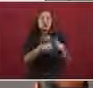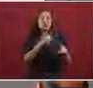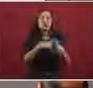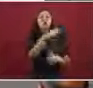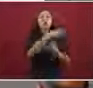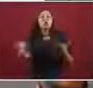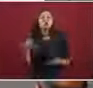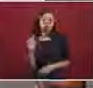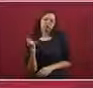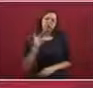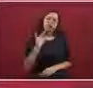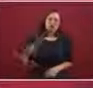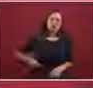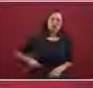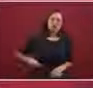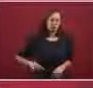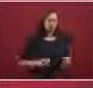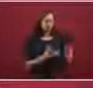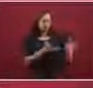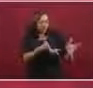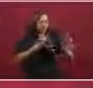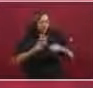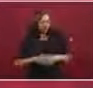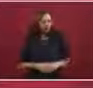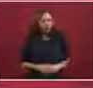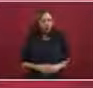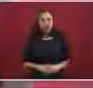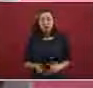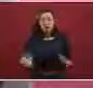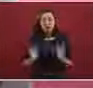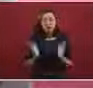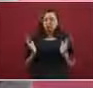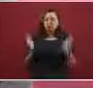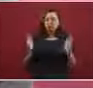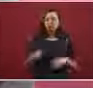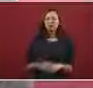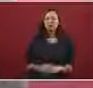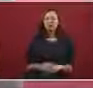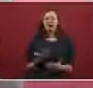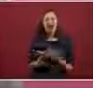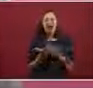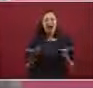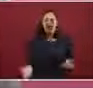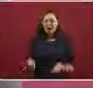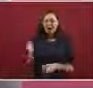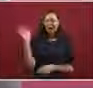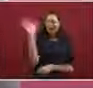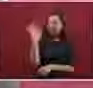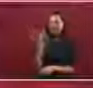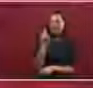Entonces, ¿cómo que por el dengue es porque no se compraron